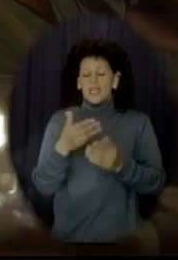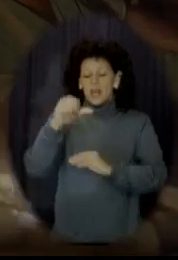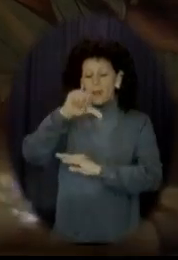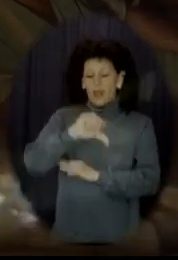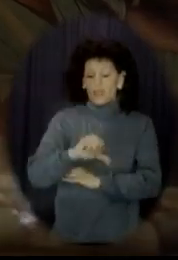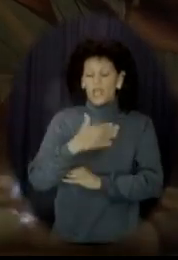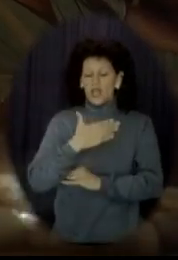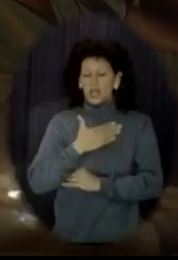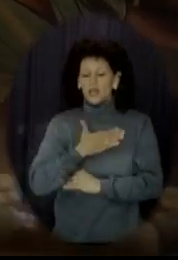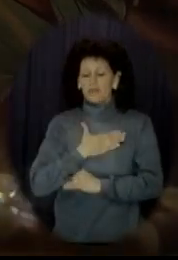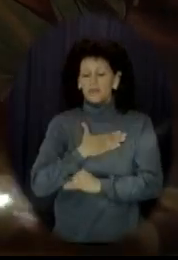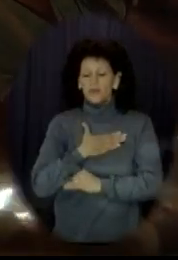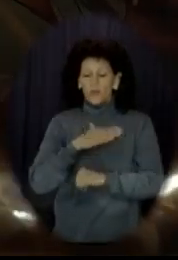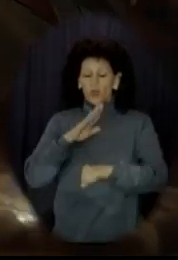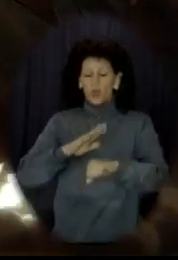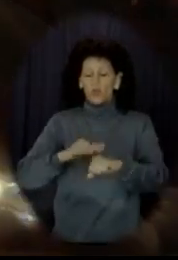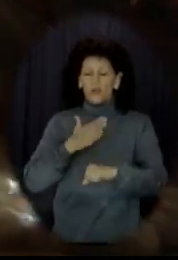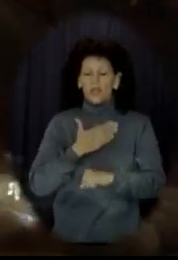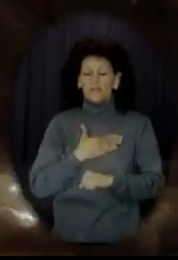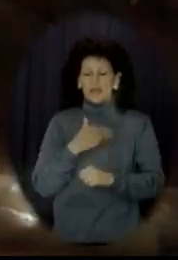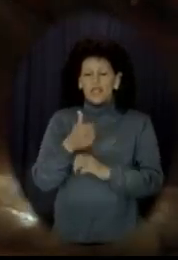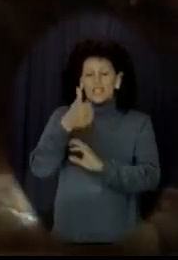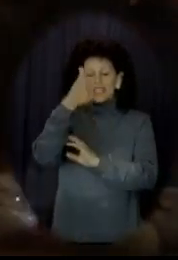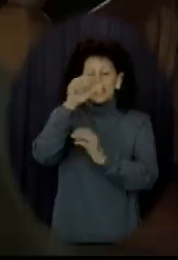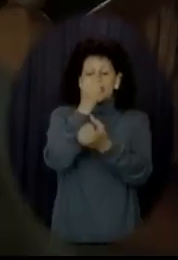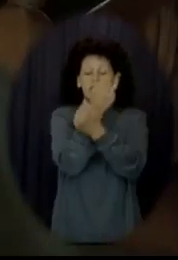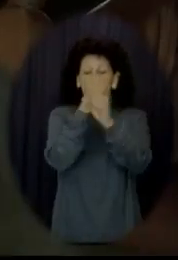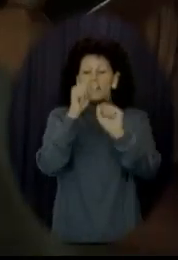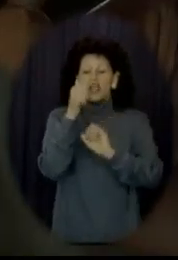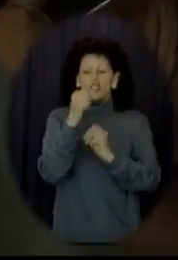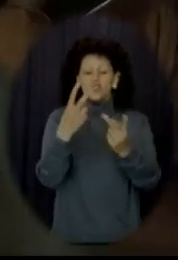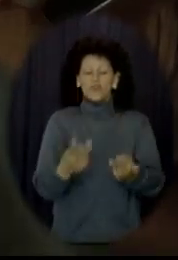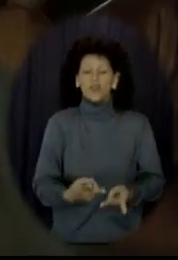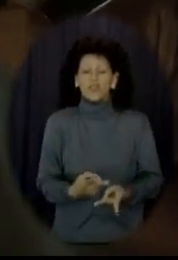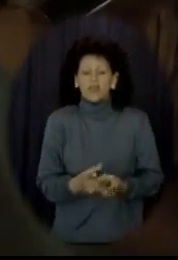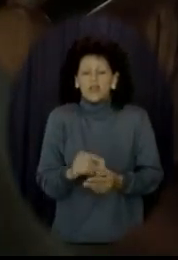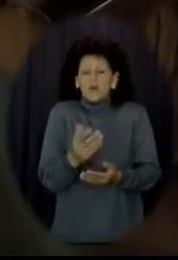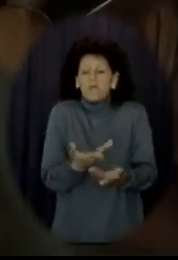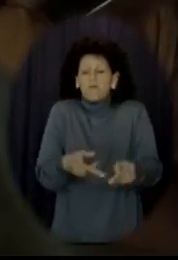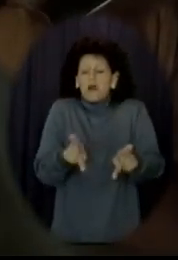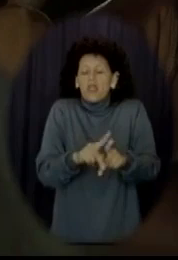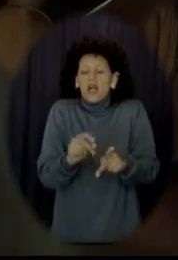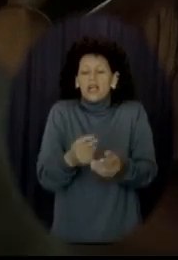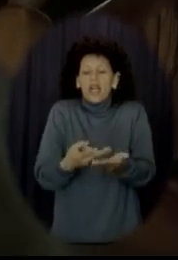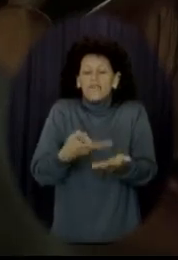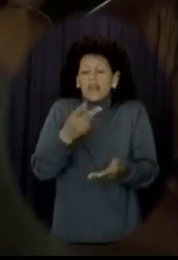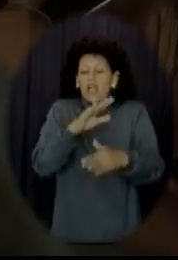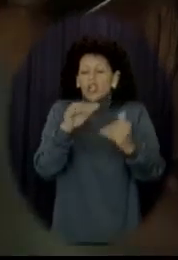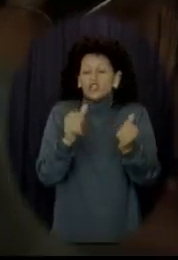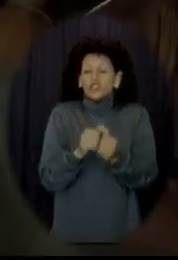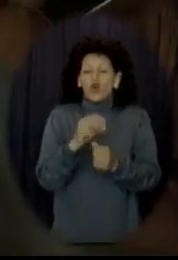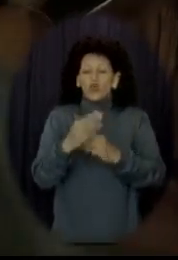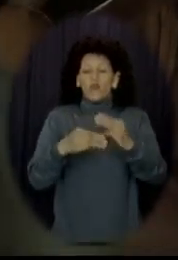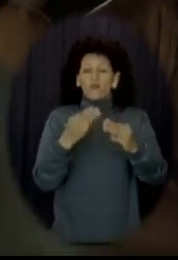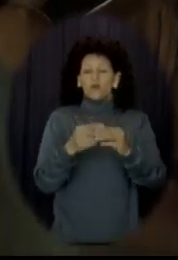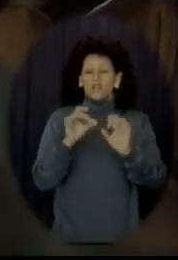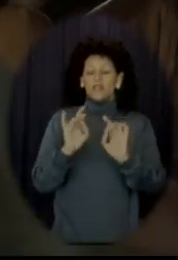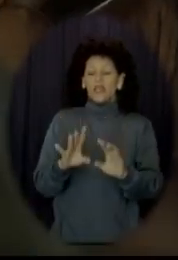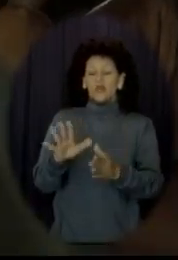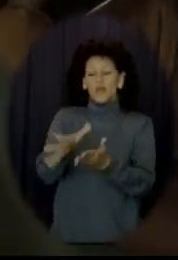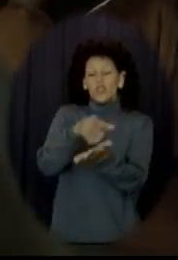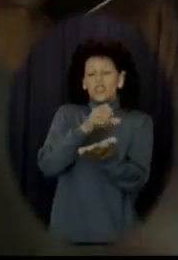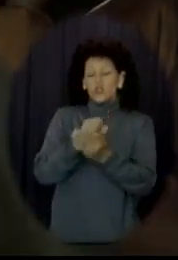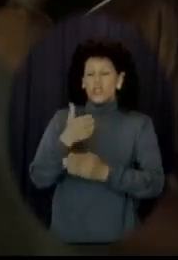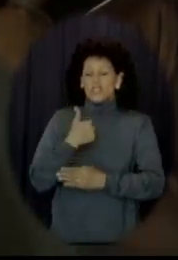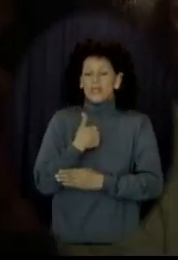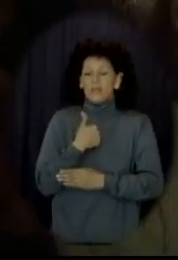Pero quien pierde su vida por mi causa la salvará. ¿De qué le sirve a uno ganar el mundo entero si pierde su